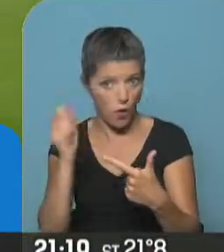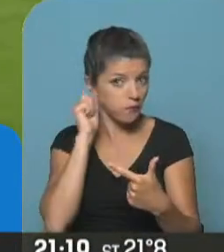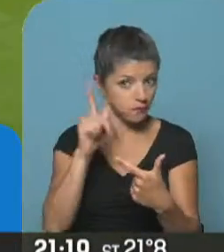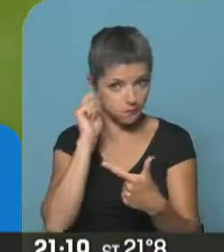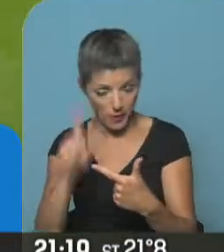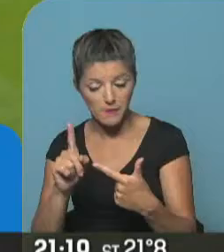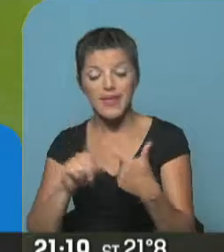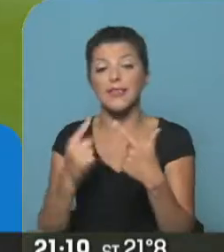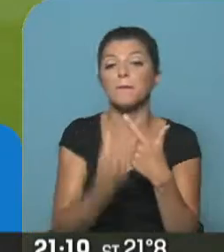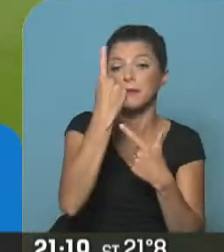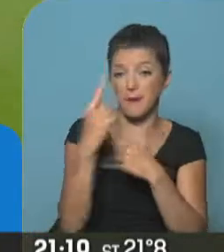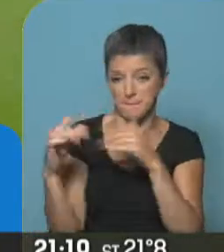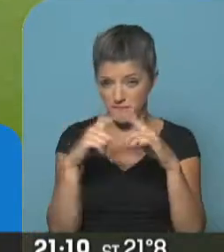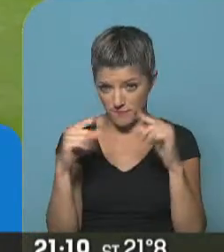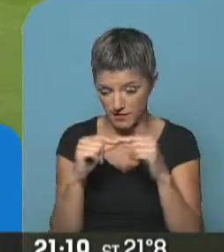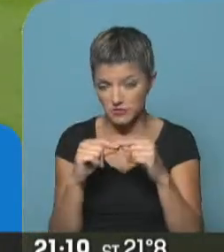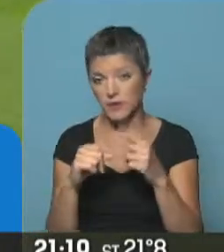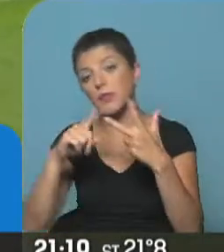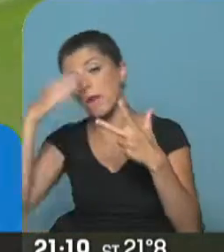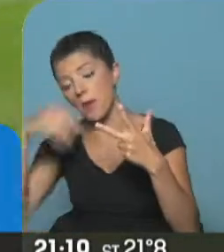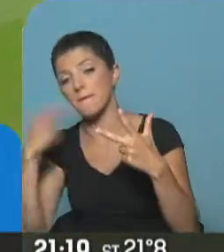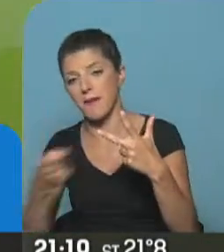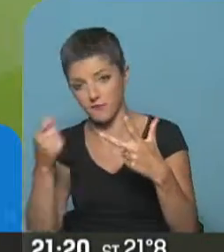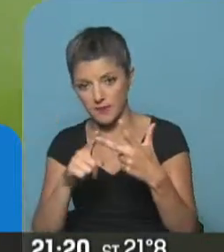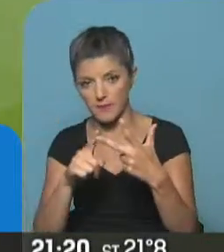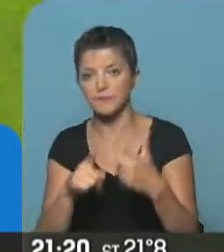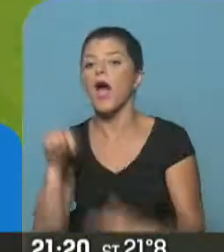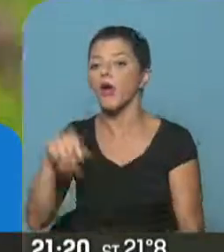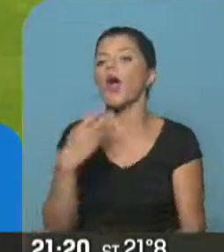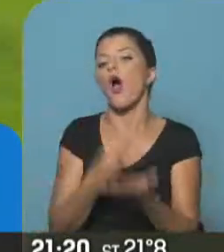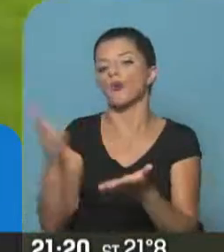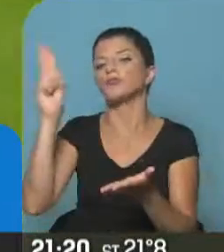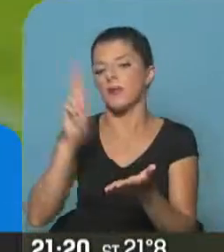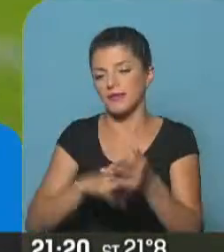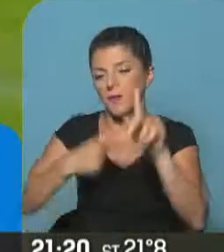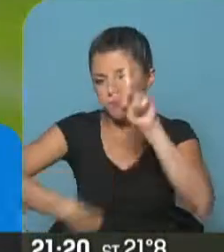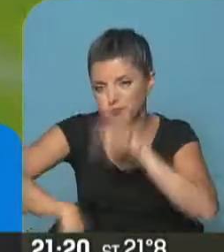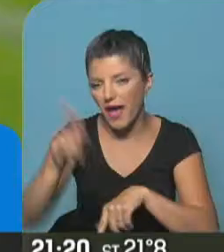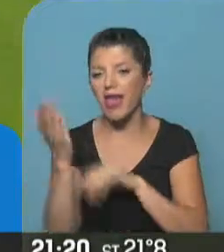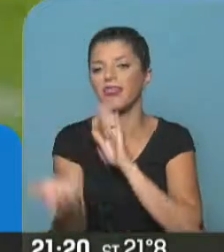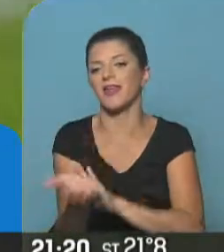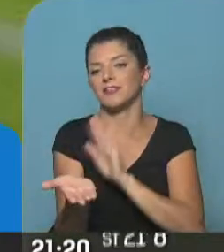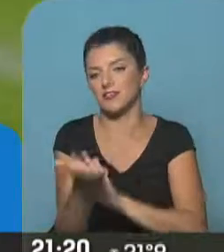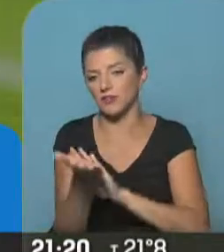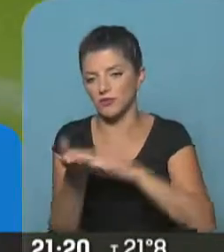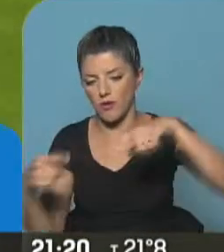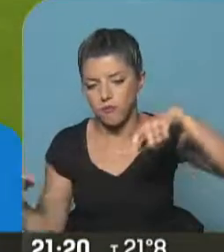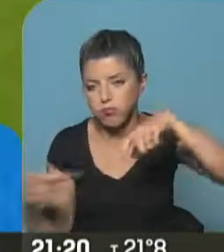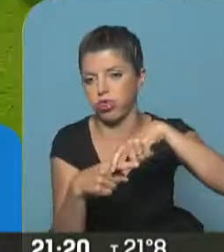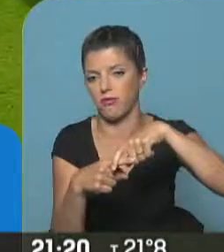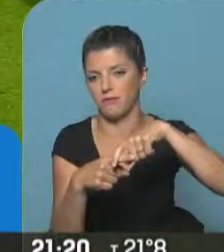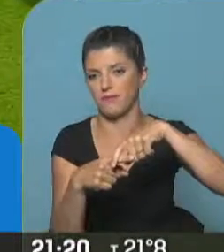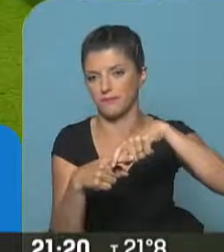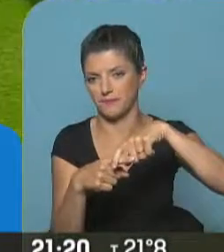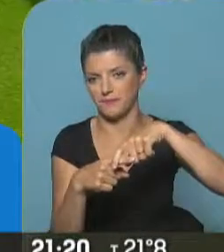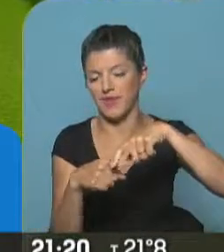en la primera fecha luego de este gran pase del Piti Martínez, otra vez con un derechazo abajo contra el caño diestro de Josué